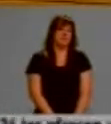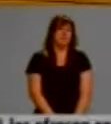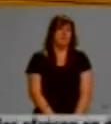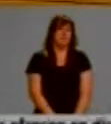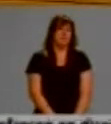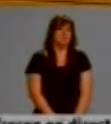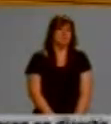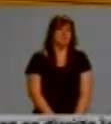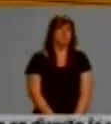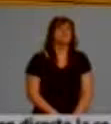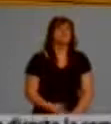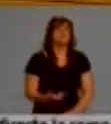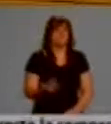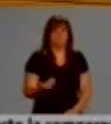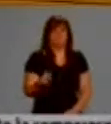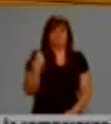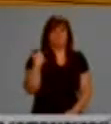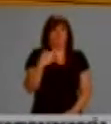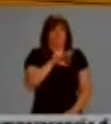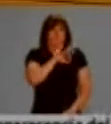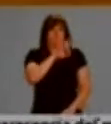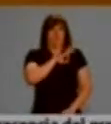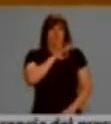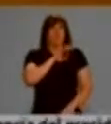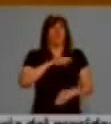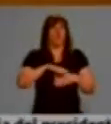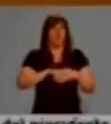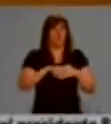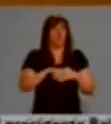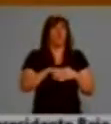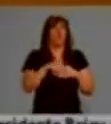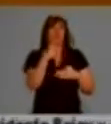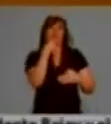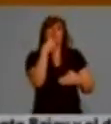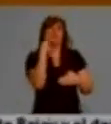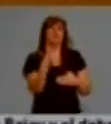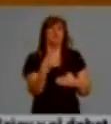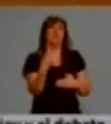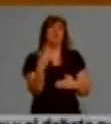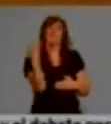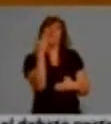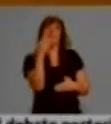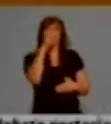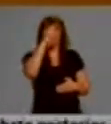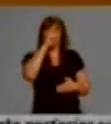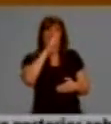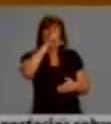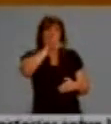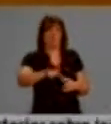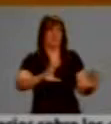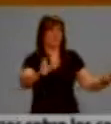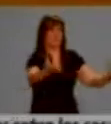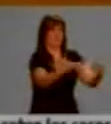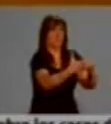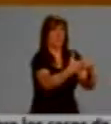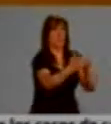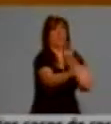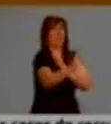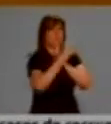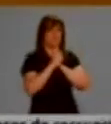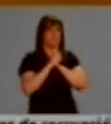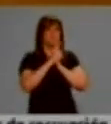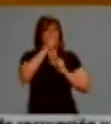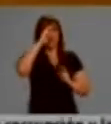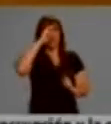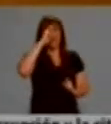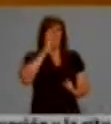Como muy bien dijo en su día el señor Pérez Rubalcaba, habría que recordarle a la oposición el respeto